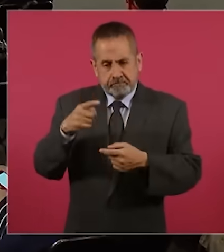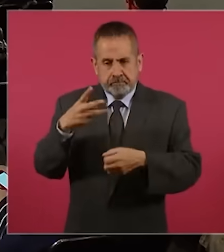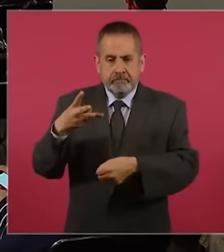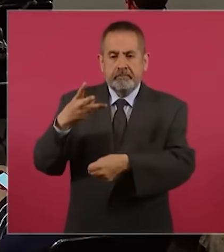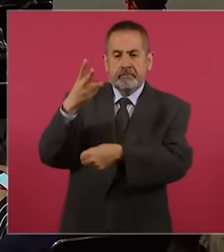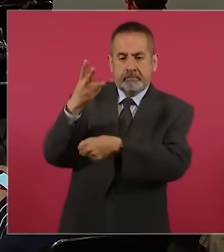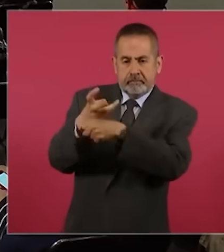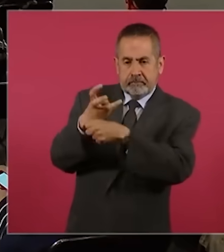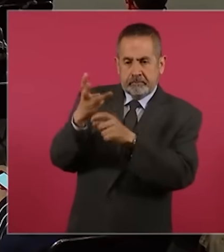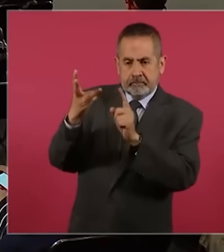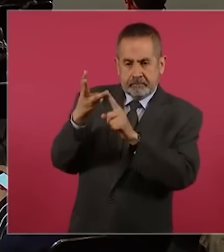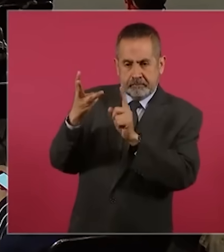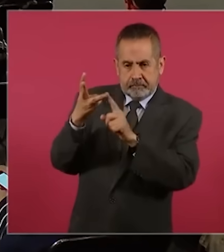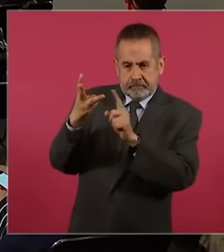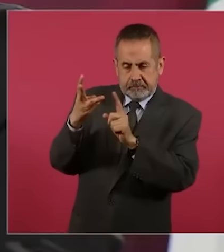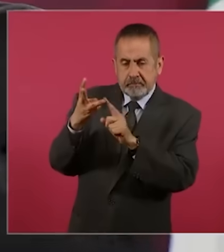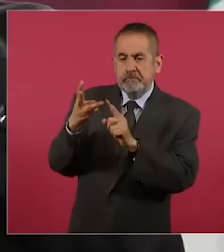lugar,